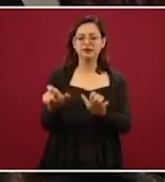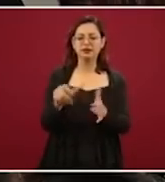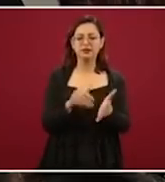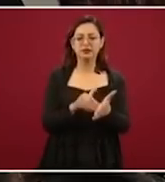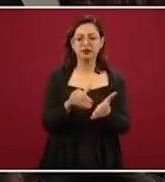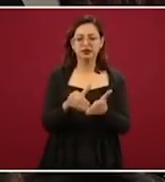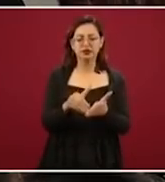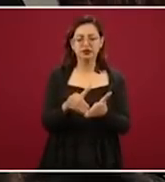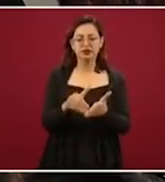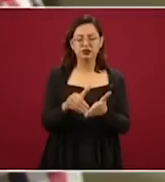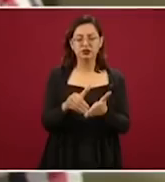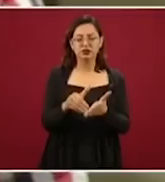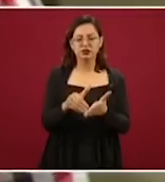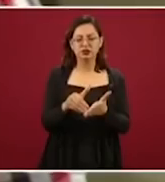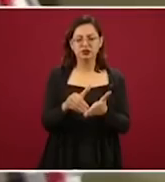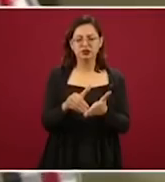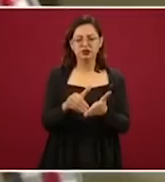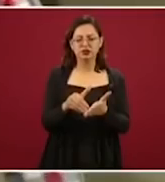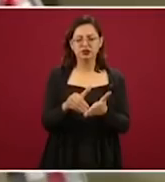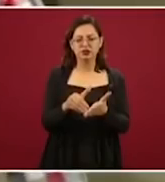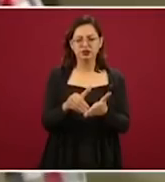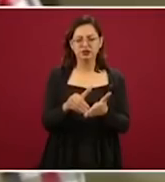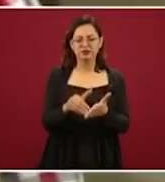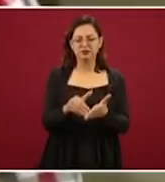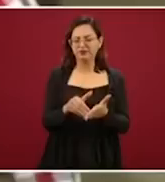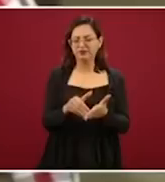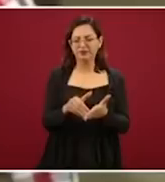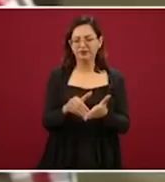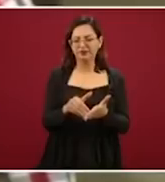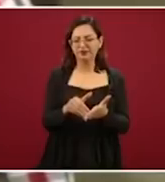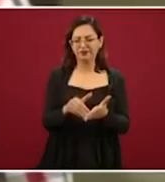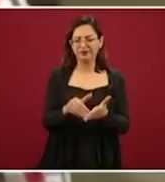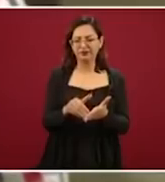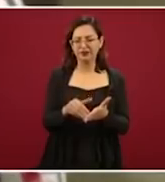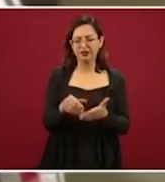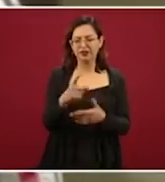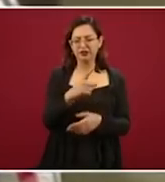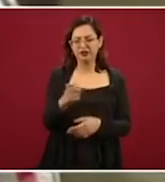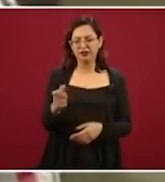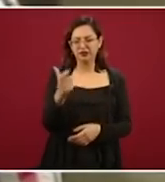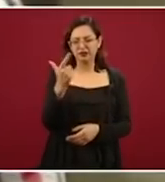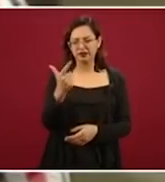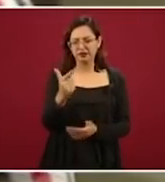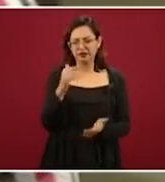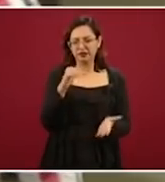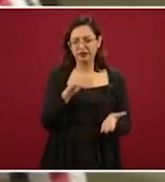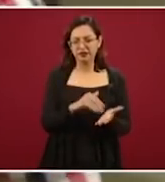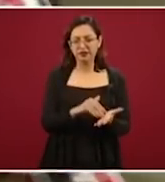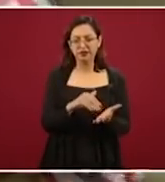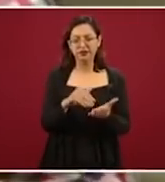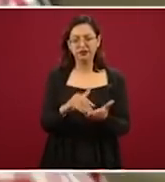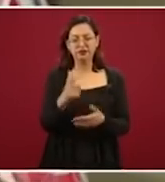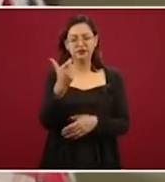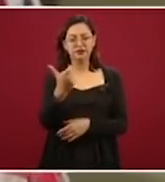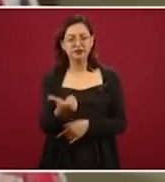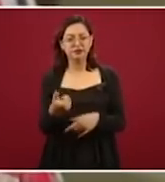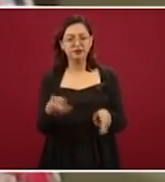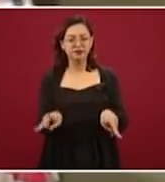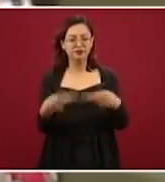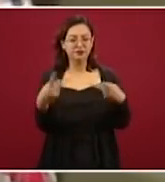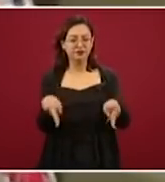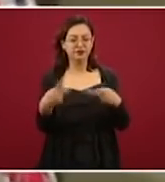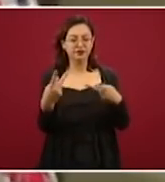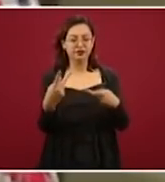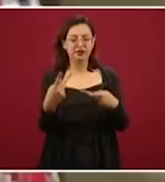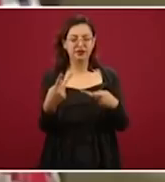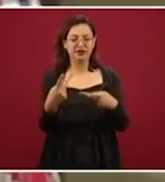107 mil millones de pesos por vender el gas etileno,